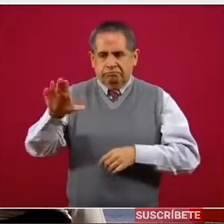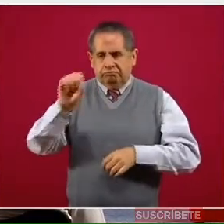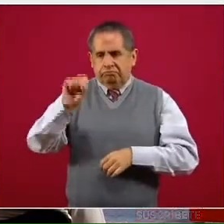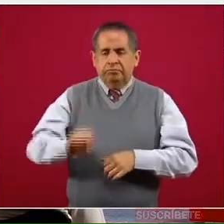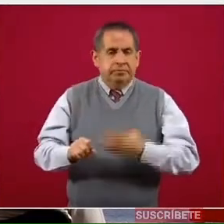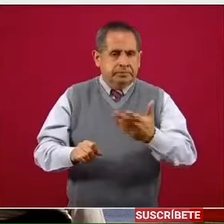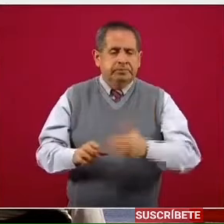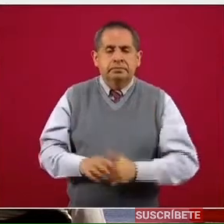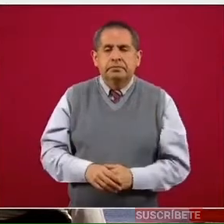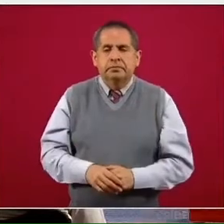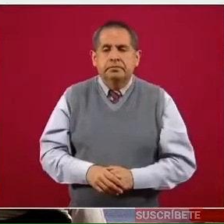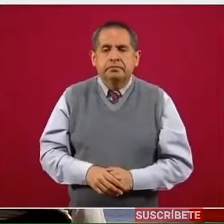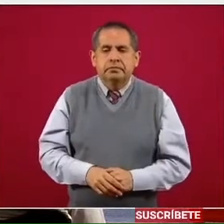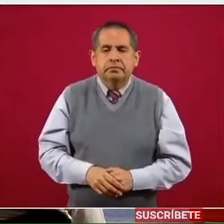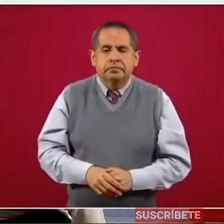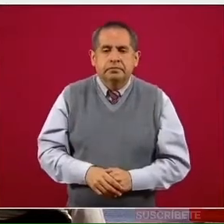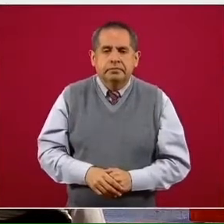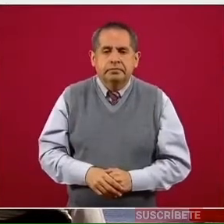California Sur. La siguiente.